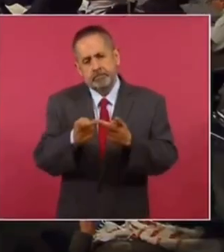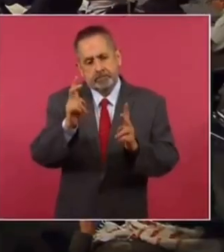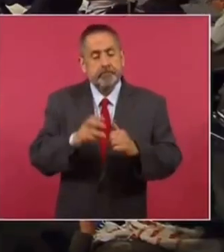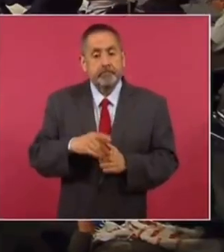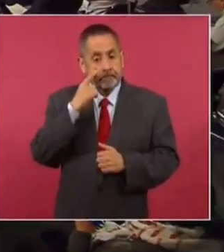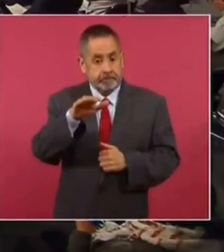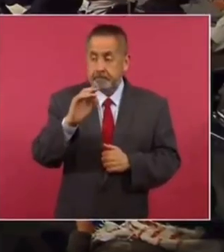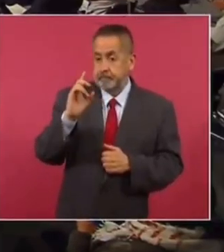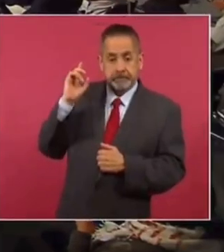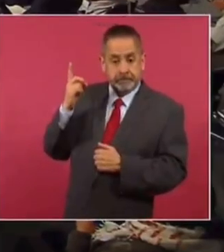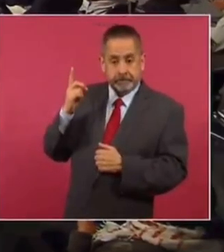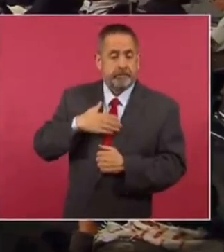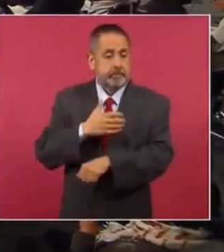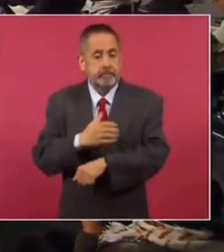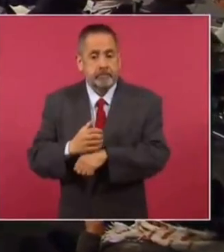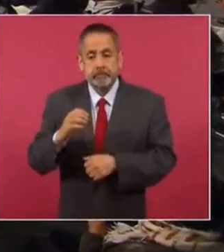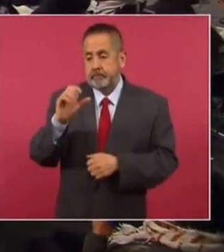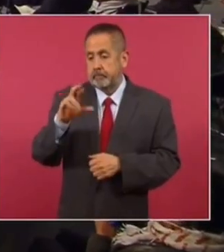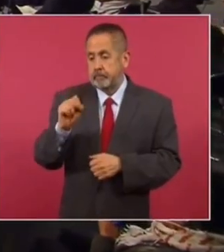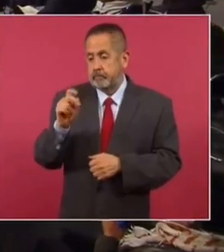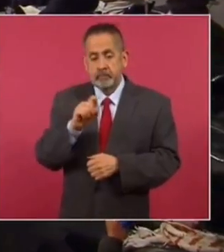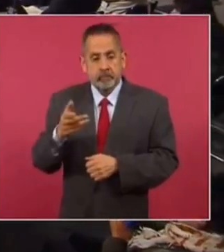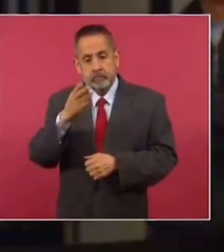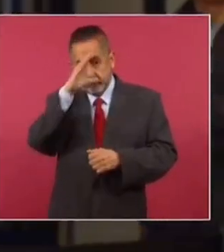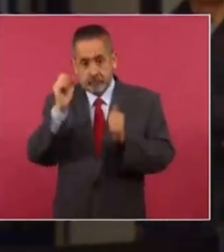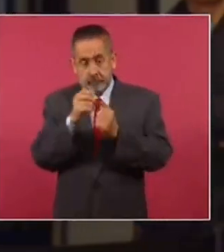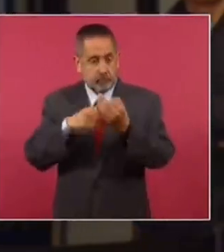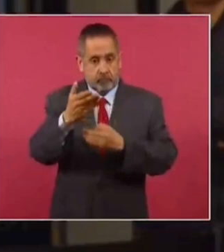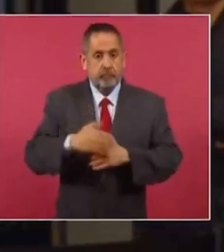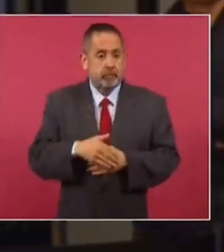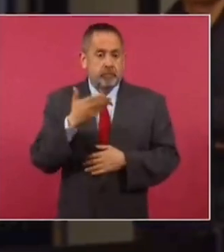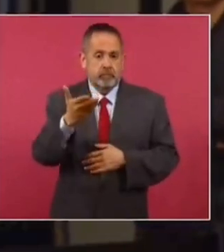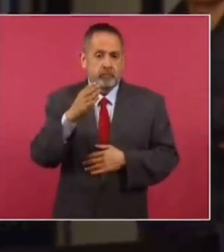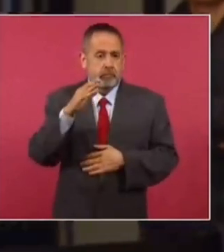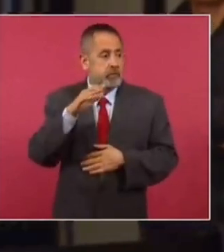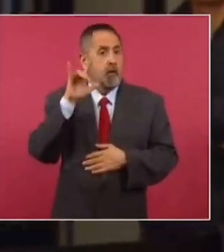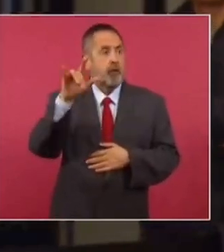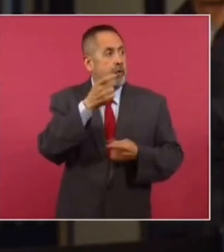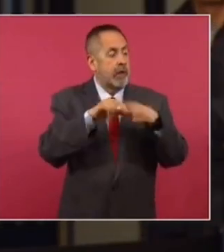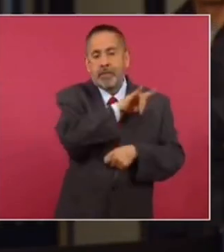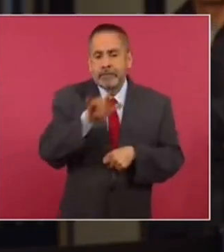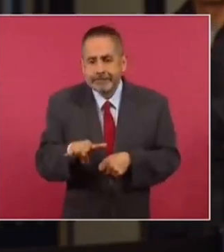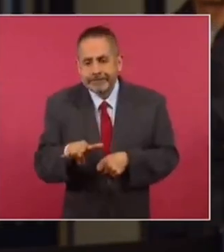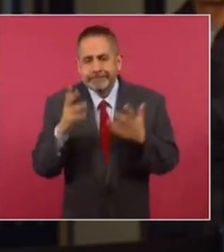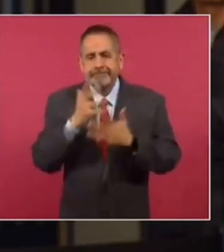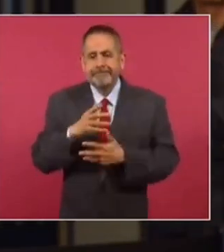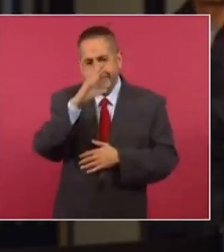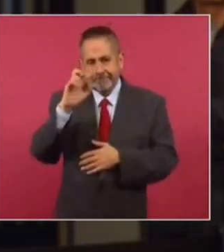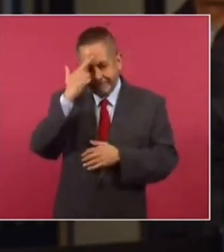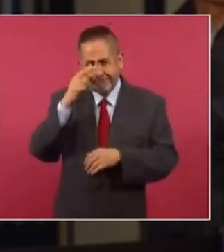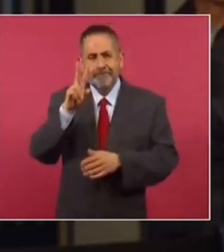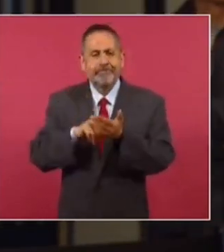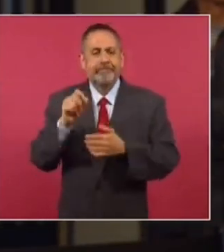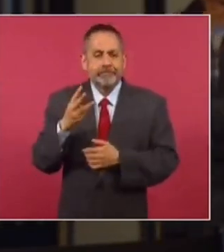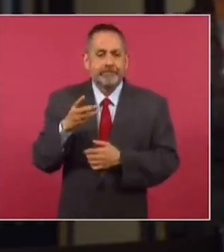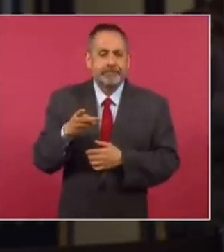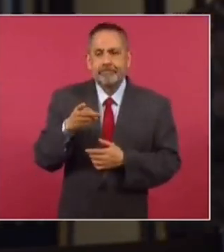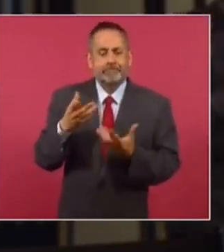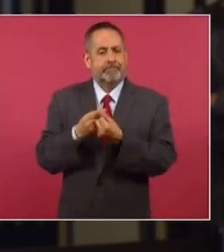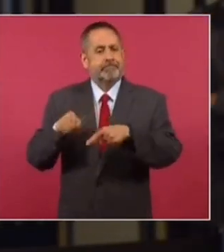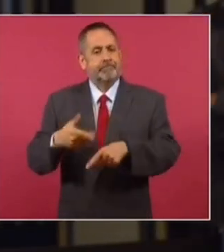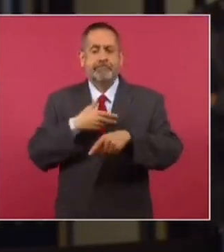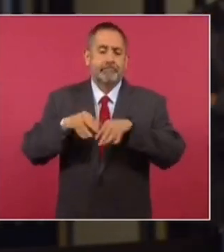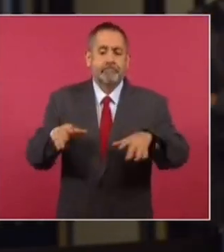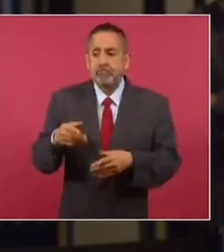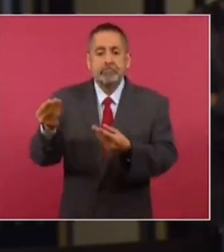Presidente, en diciembre, mi compañero Carlos Pozos le propuso una foto de fin de año con usted. Yo cambié mi vuelo para poder estar en la foto. Sin embargo, esperamos que nos compartan la fotografía del recuerdo de 2022 de la fuente presidencial.